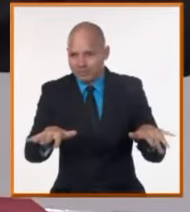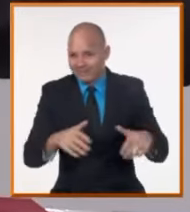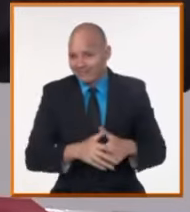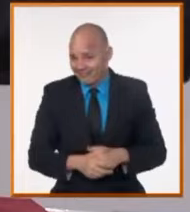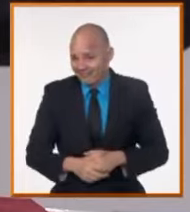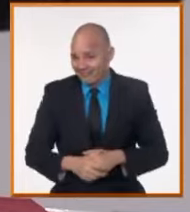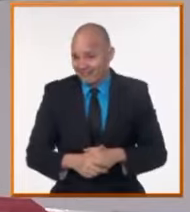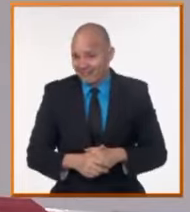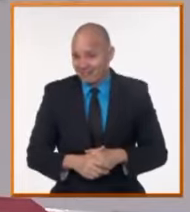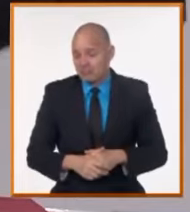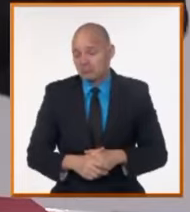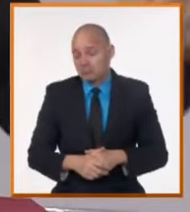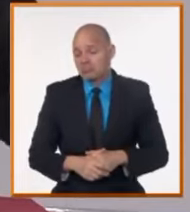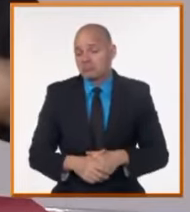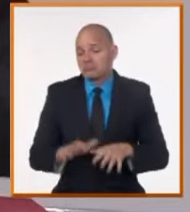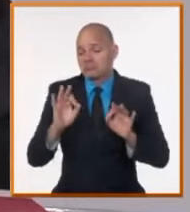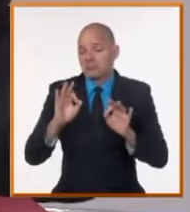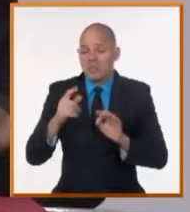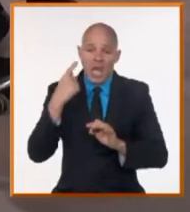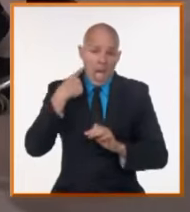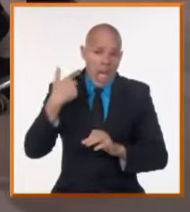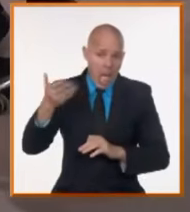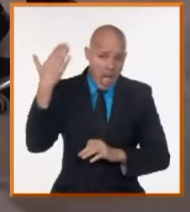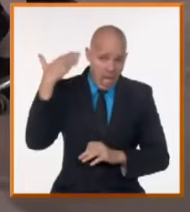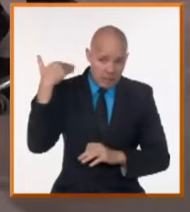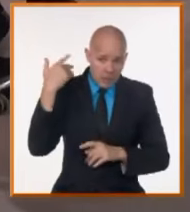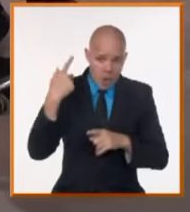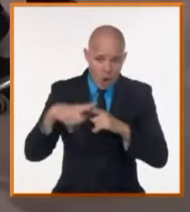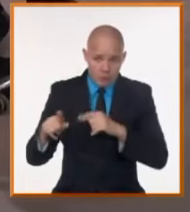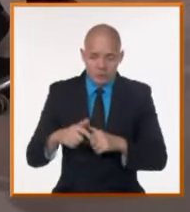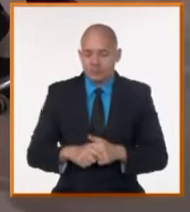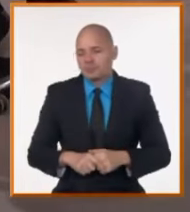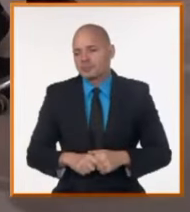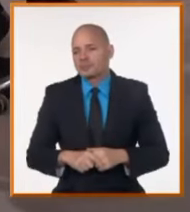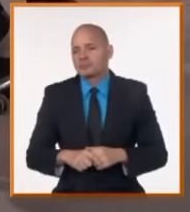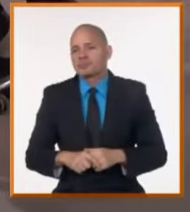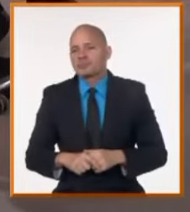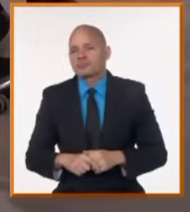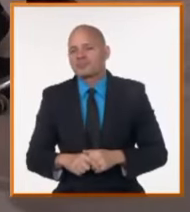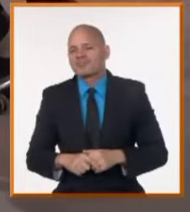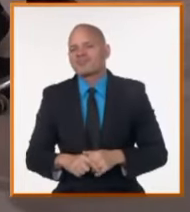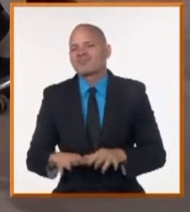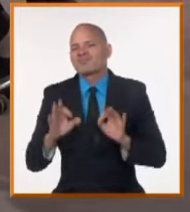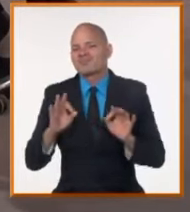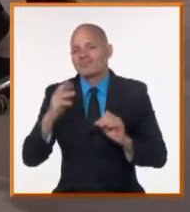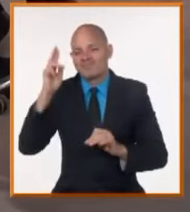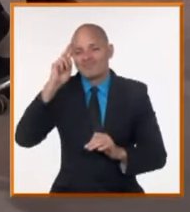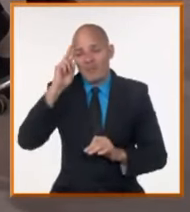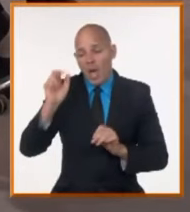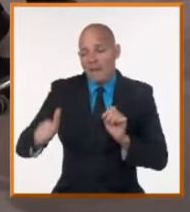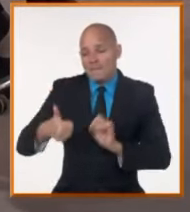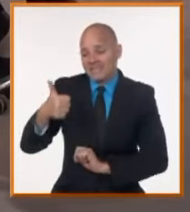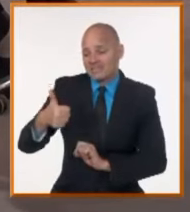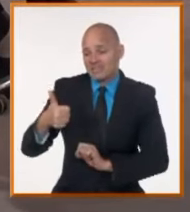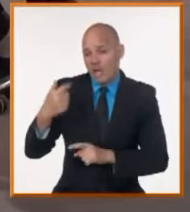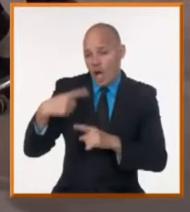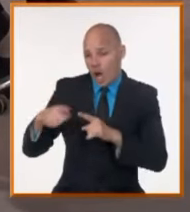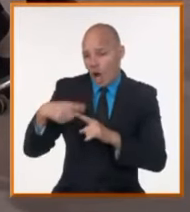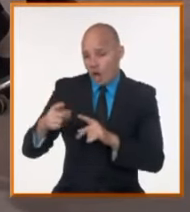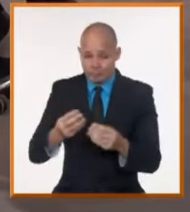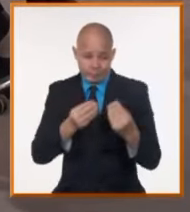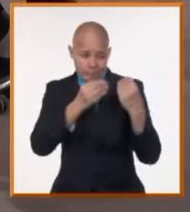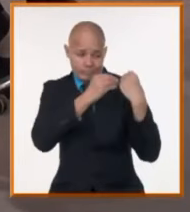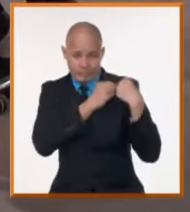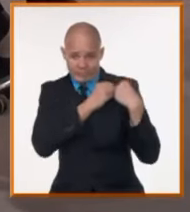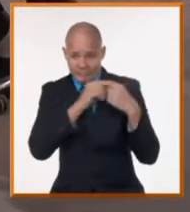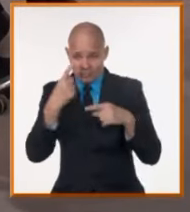y el viejo decrépito este parece que le dio un ataque de migraña y se le olvidó que había prometido en su campaña presidencial que cuando